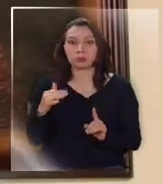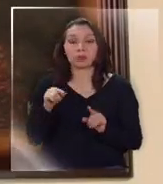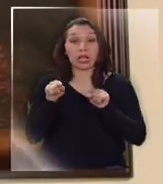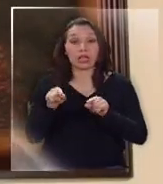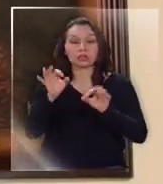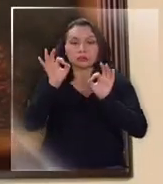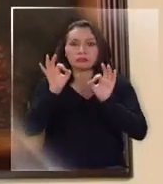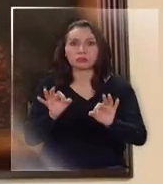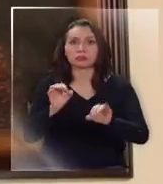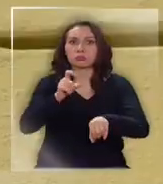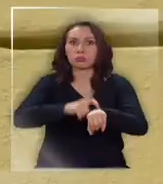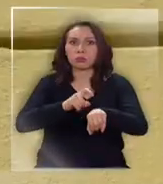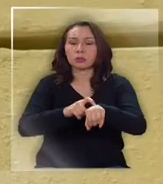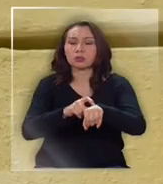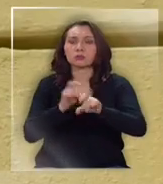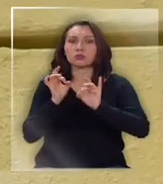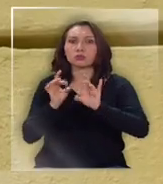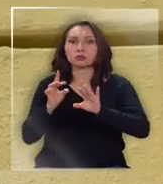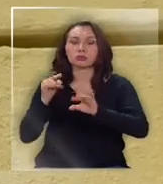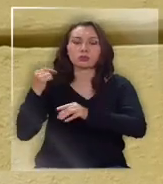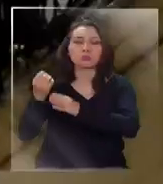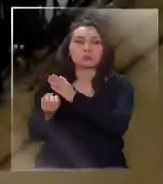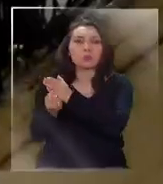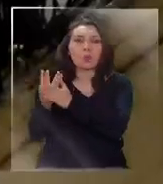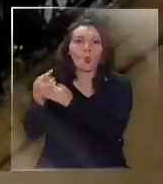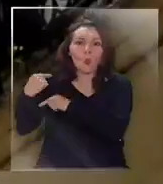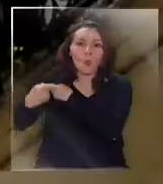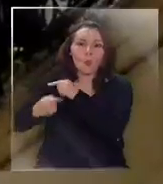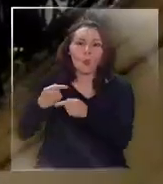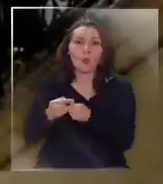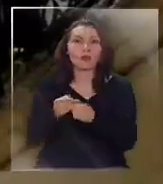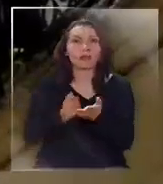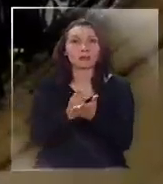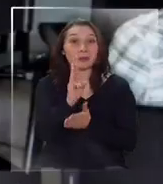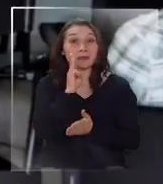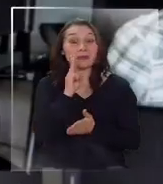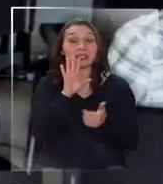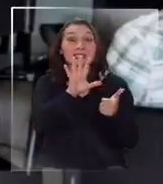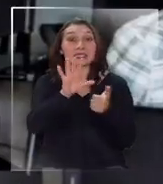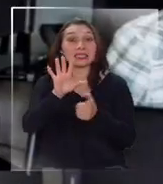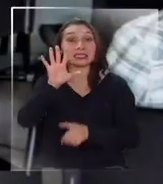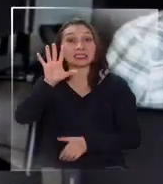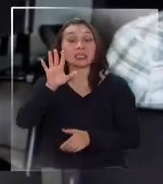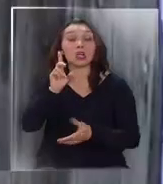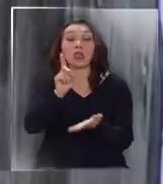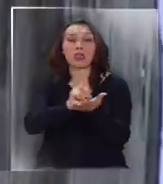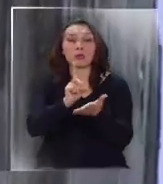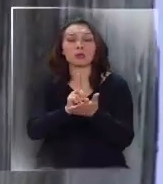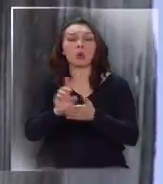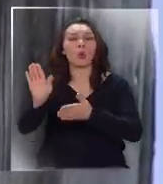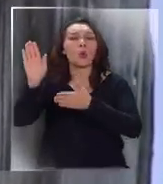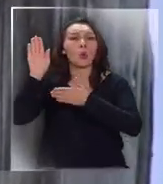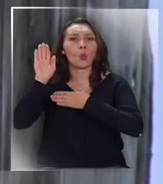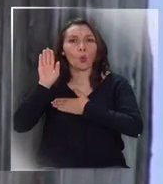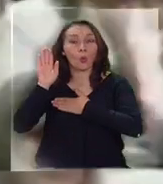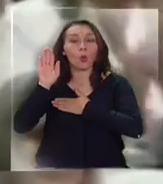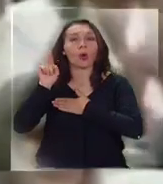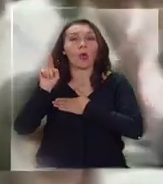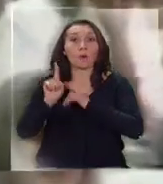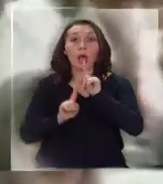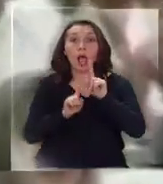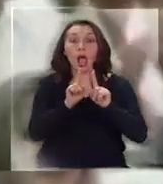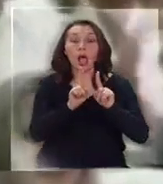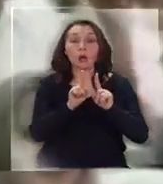un momento histórico nuevo. El nuevo momento histórico comienza este miércoles, cuando los 605 diputados tomen juramento. Algunos de